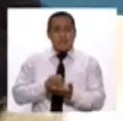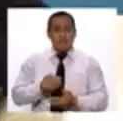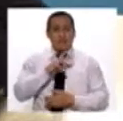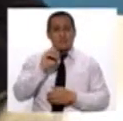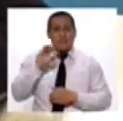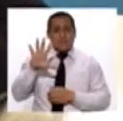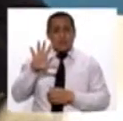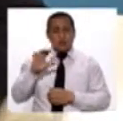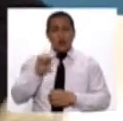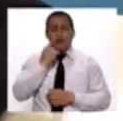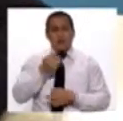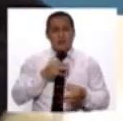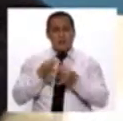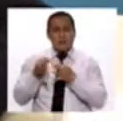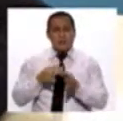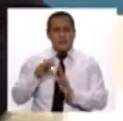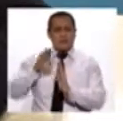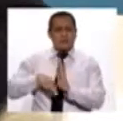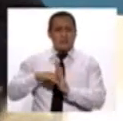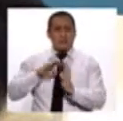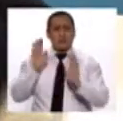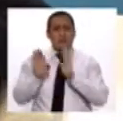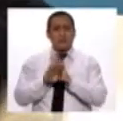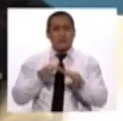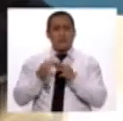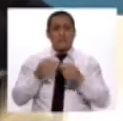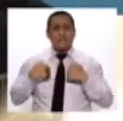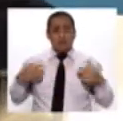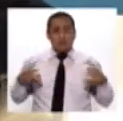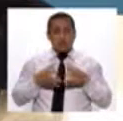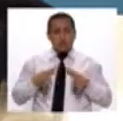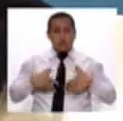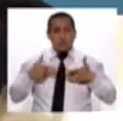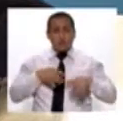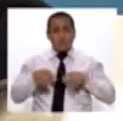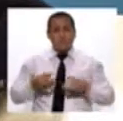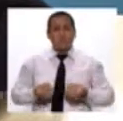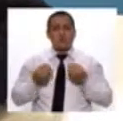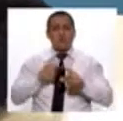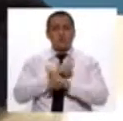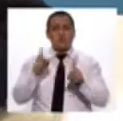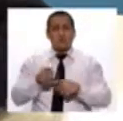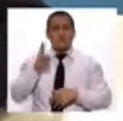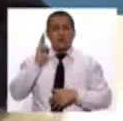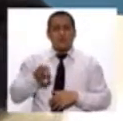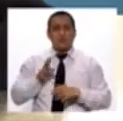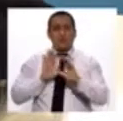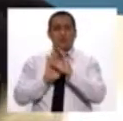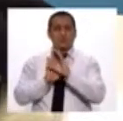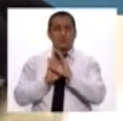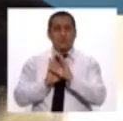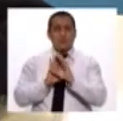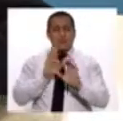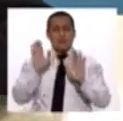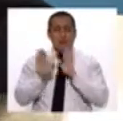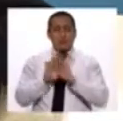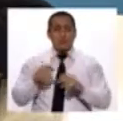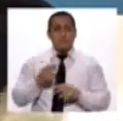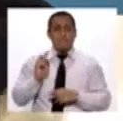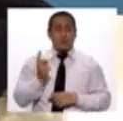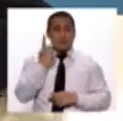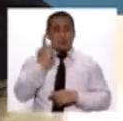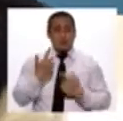2005 dice una cosa que es de primaria. Dice, y nosotros podemos hacer esto porque no está prohibido en la Constitución. El principio de la libertad,